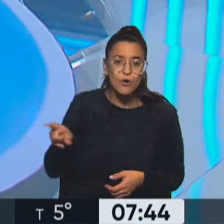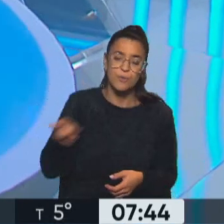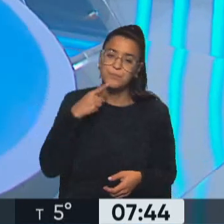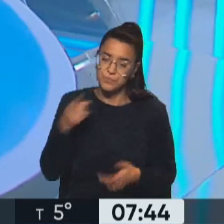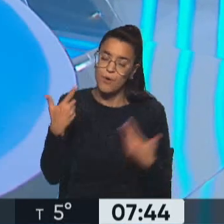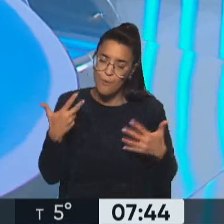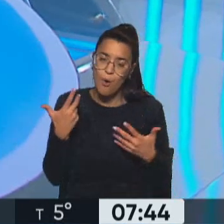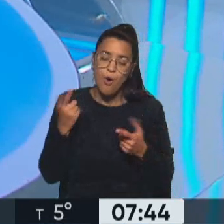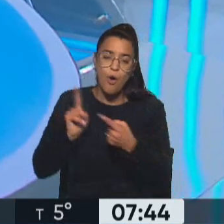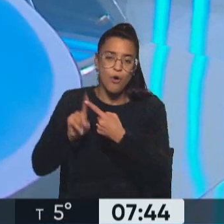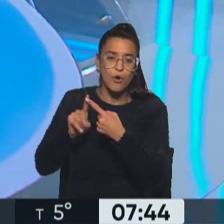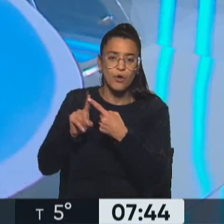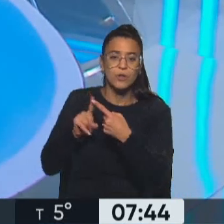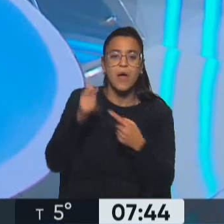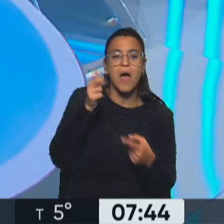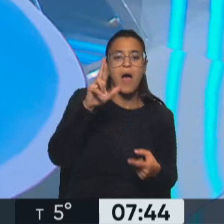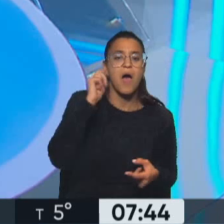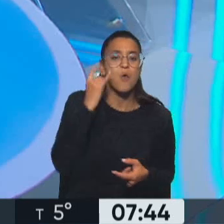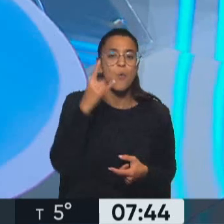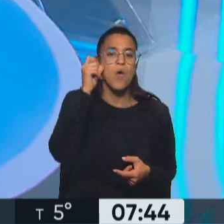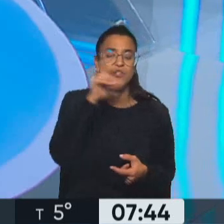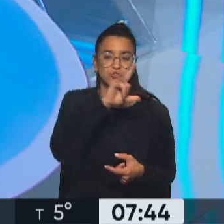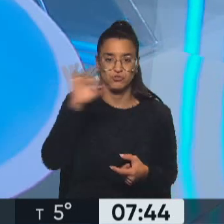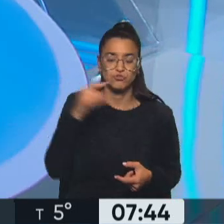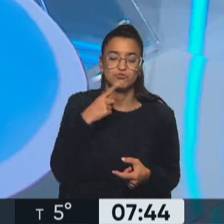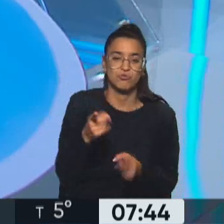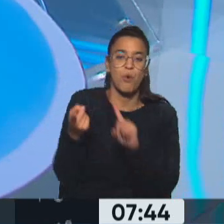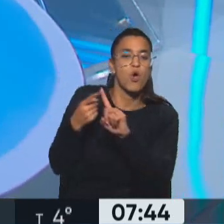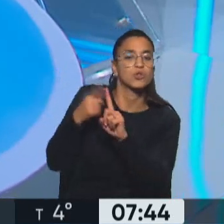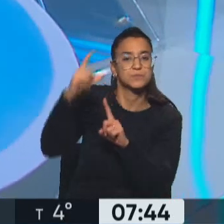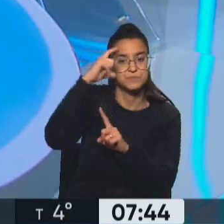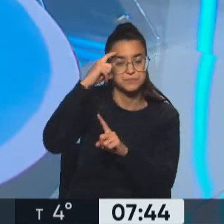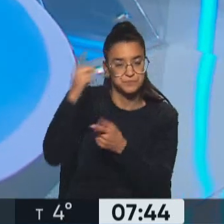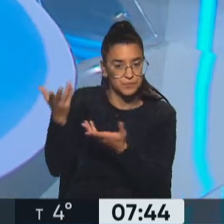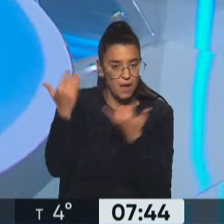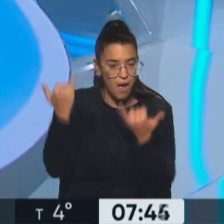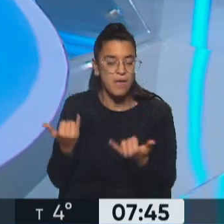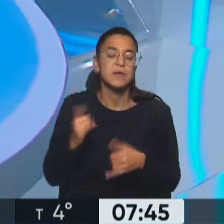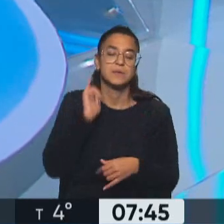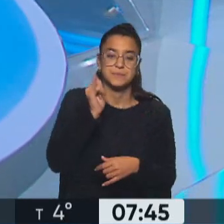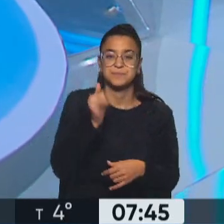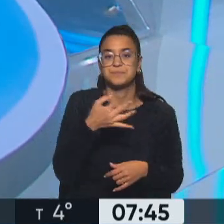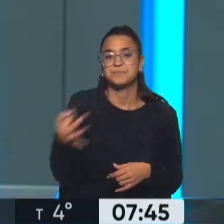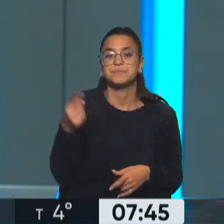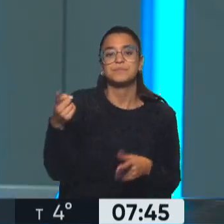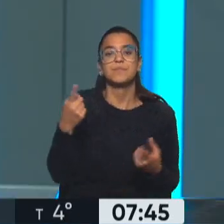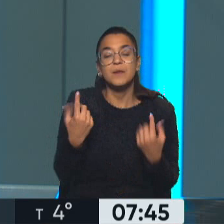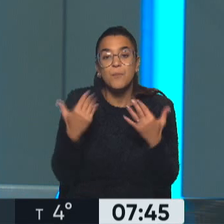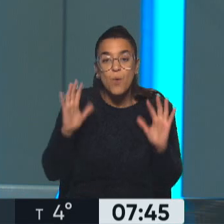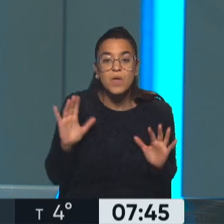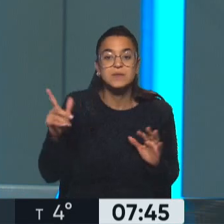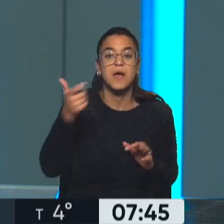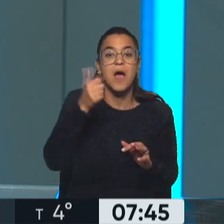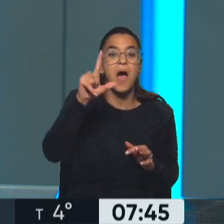mucha llegada Jorge Argüello. Al círculo íntimo de Biden, como Sí. es Jorge Argüello, ¿no? Exacto. Bueno, en algún momento hasta se habló de la posibilidad de que